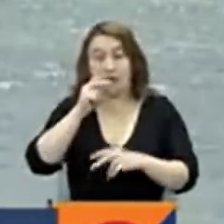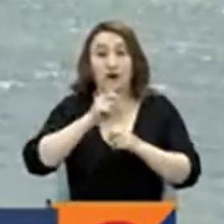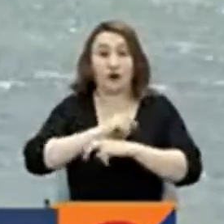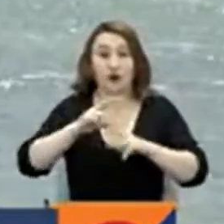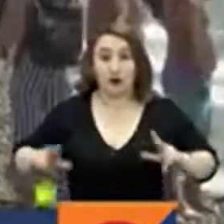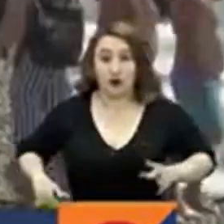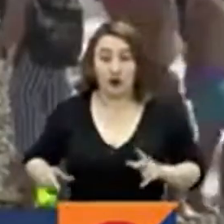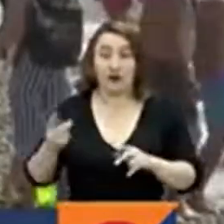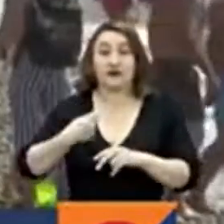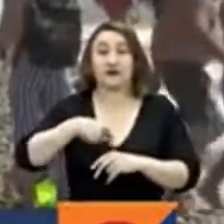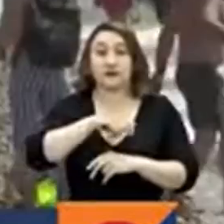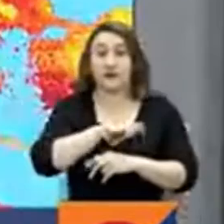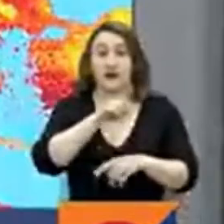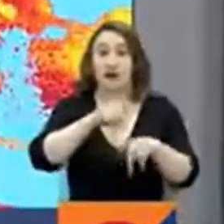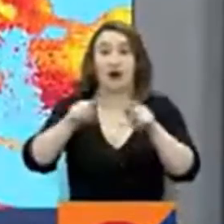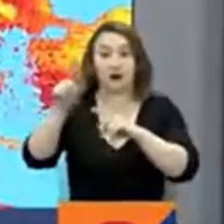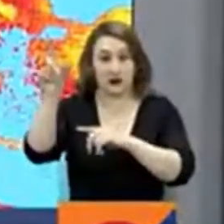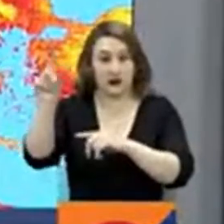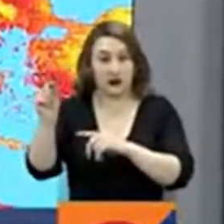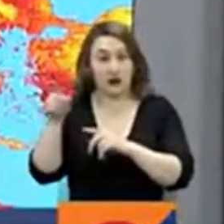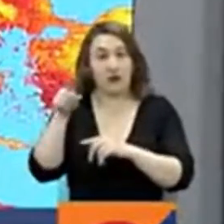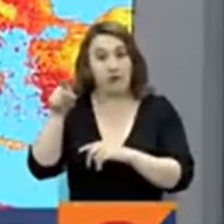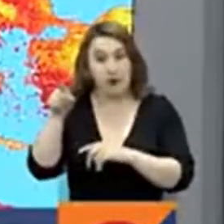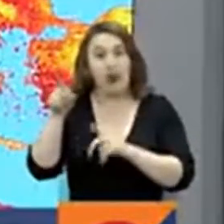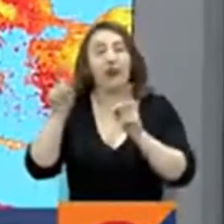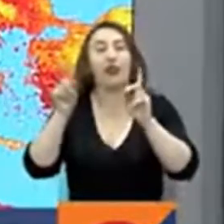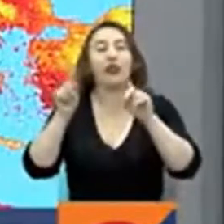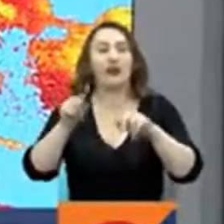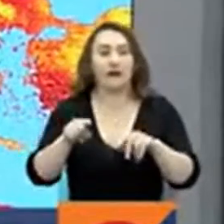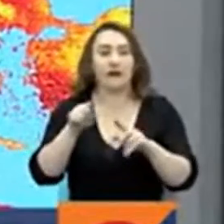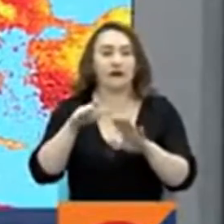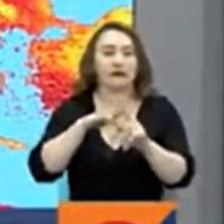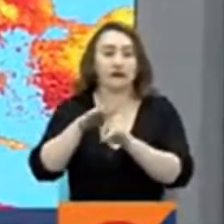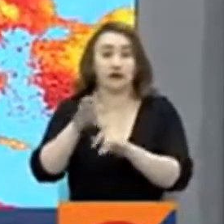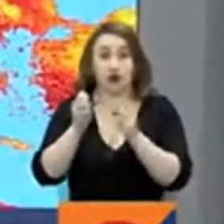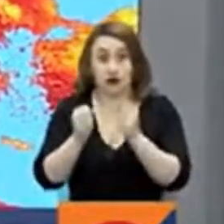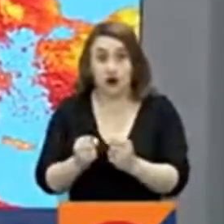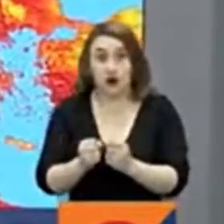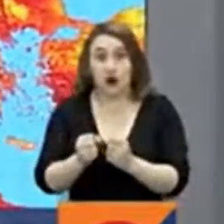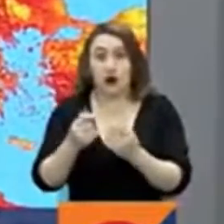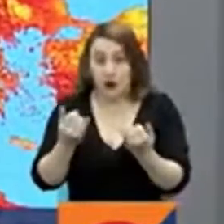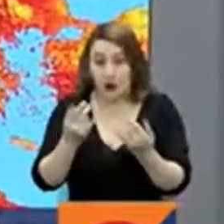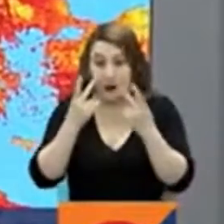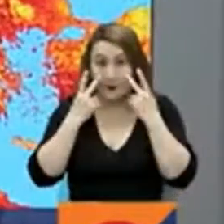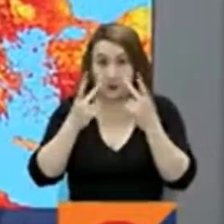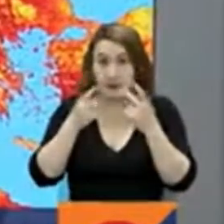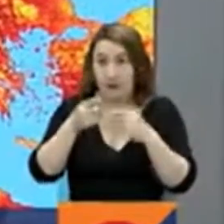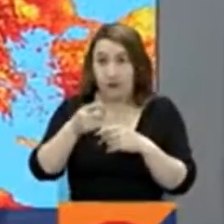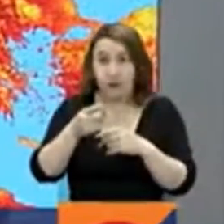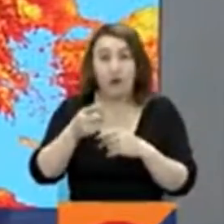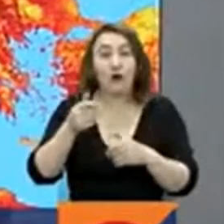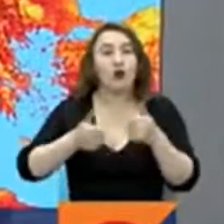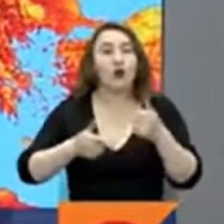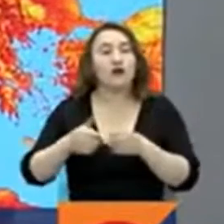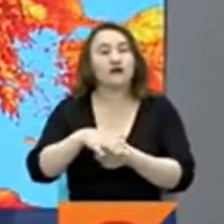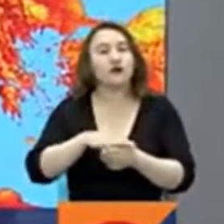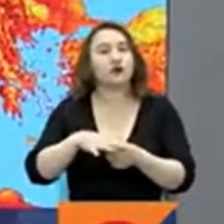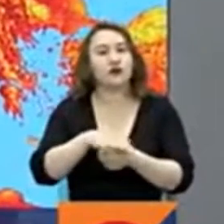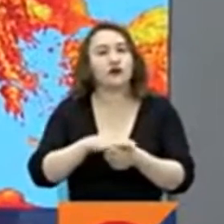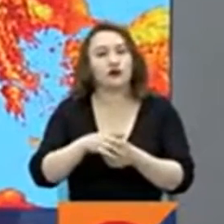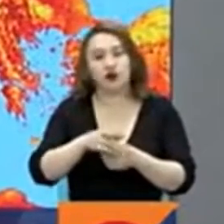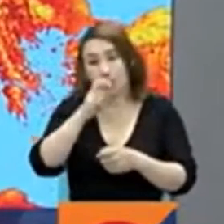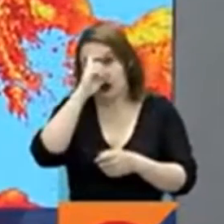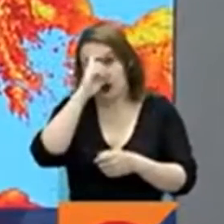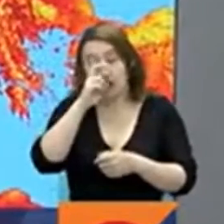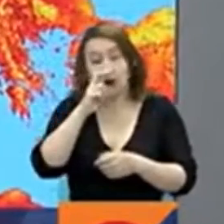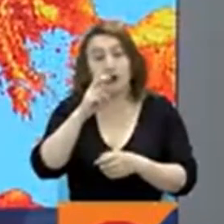y algunas regiones de Italia también son los países más afectados. Veamos precisamente en tiempo real cuál es la situación en el norte, por